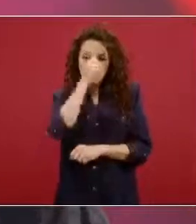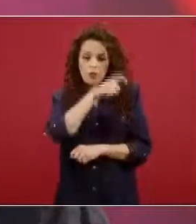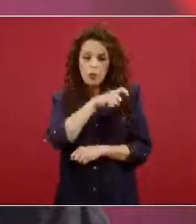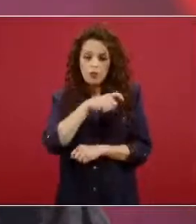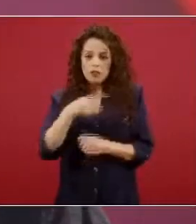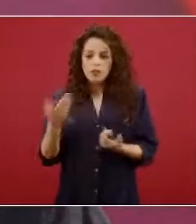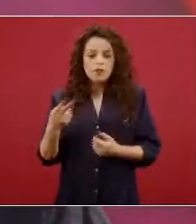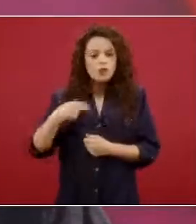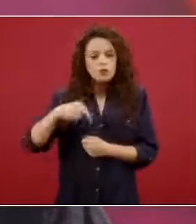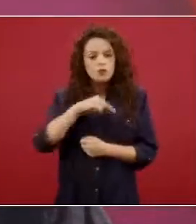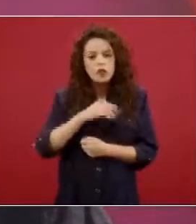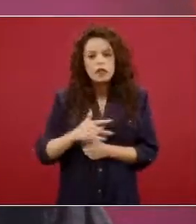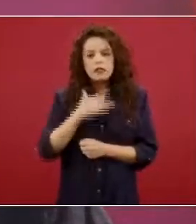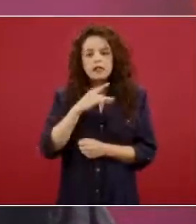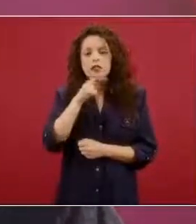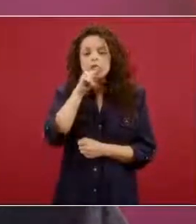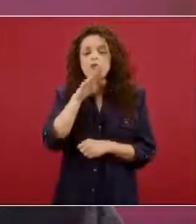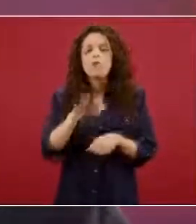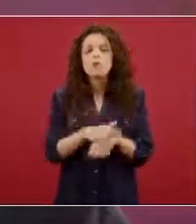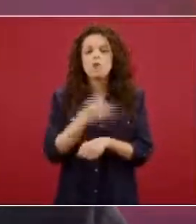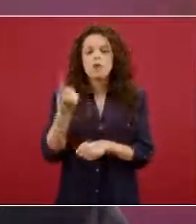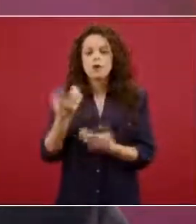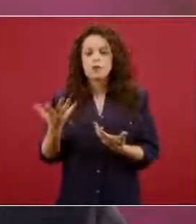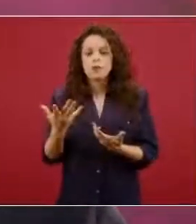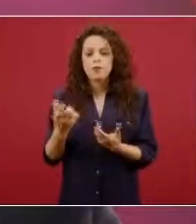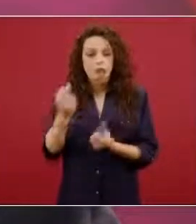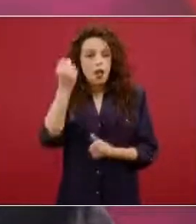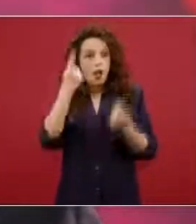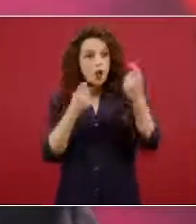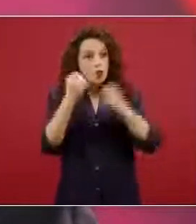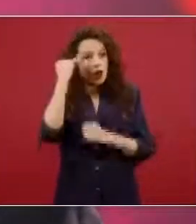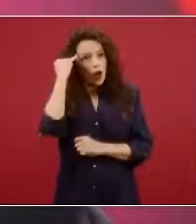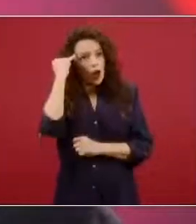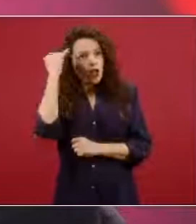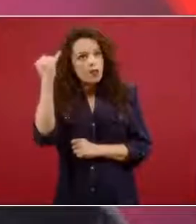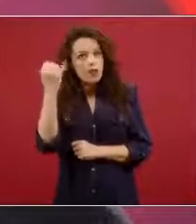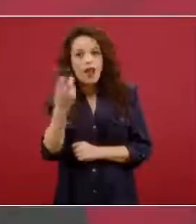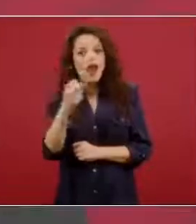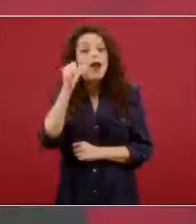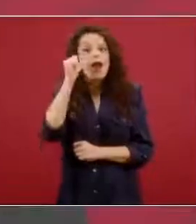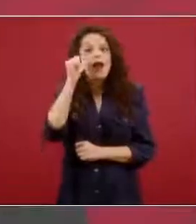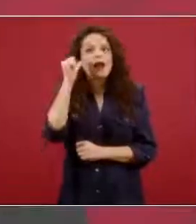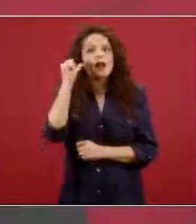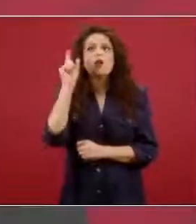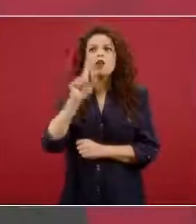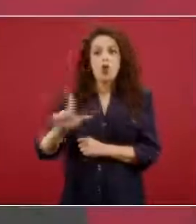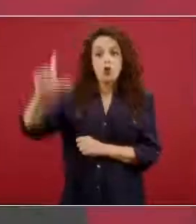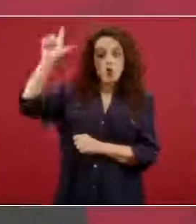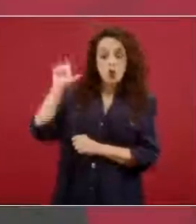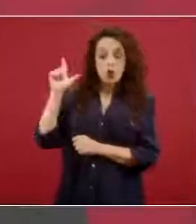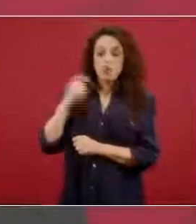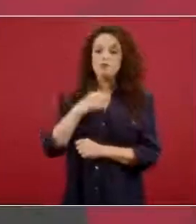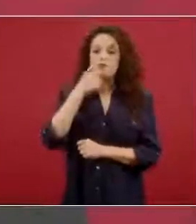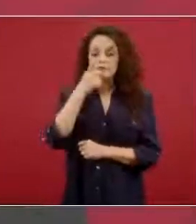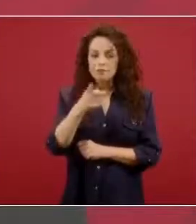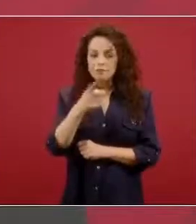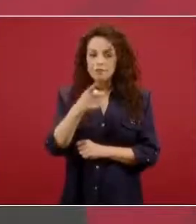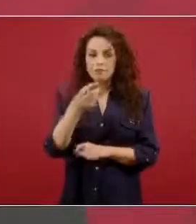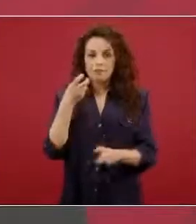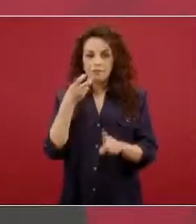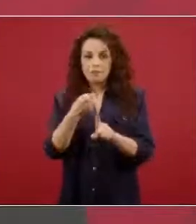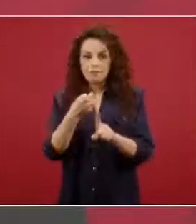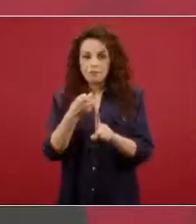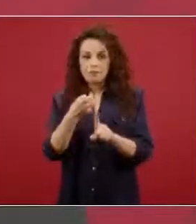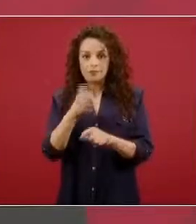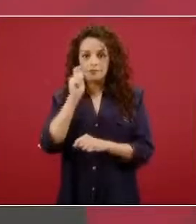nos preocupa es cuando algunas ideas fijas, esto comentábamos ayer, el lunes, precisamente con respecto a la